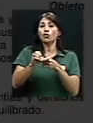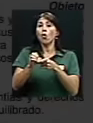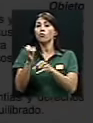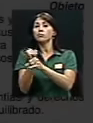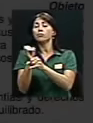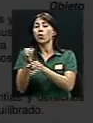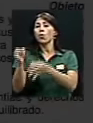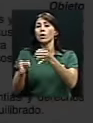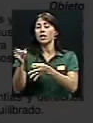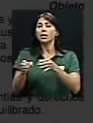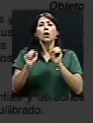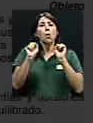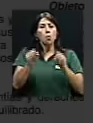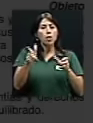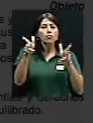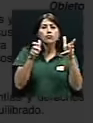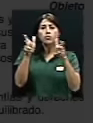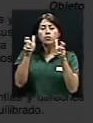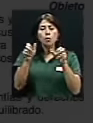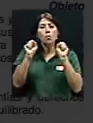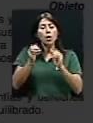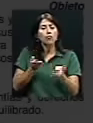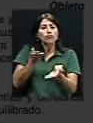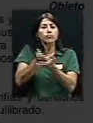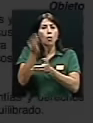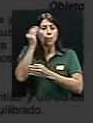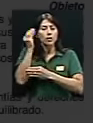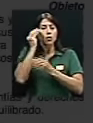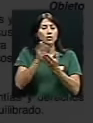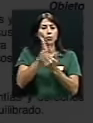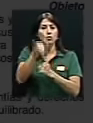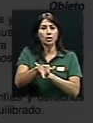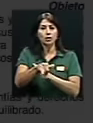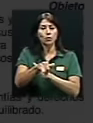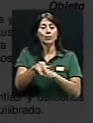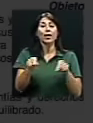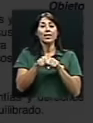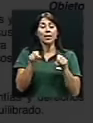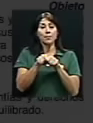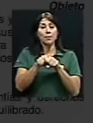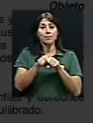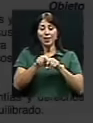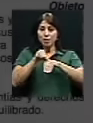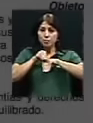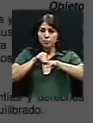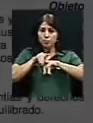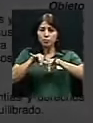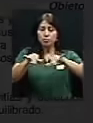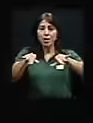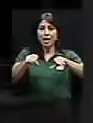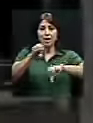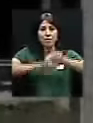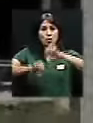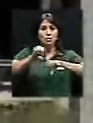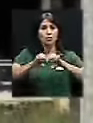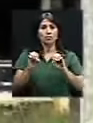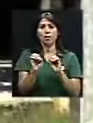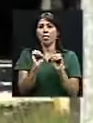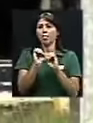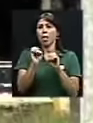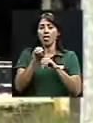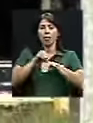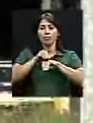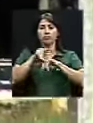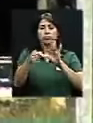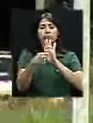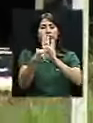sus opiniones y criterios sobre el proyecto, y se excluye la divulgación de la evaluación del proyecto, convirtiéndolo en un documento